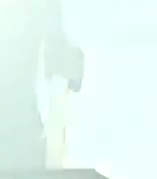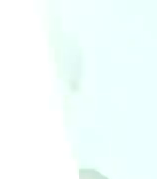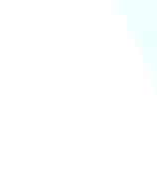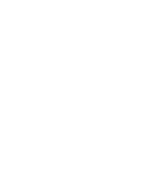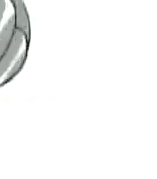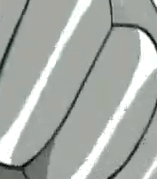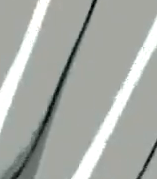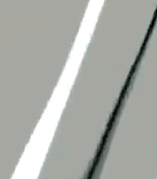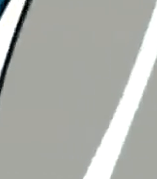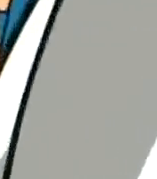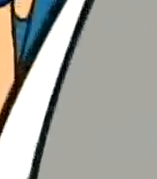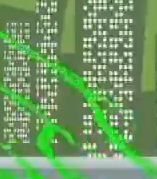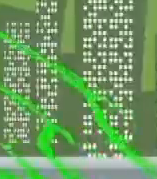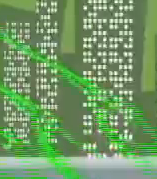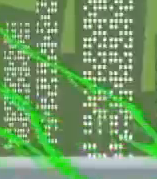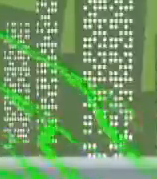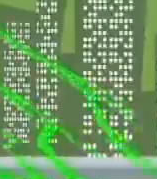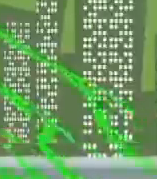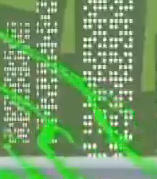venceremos.